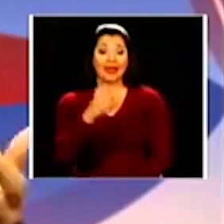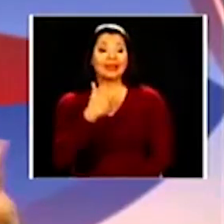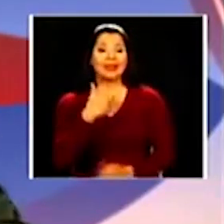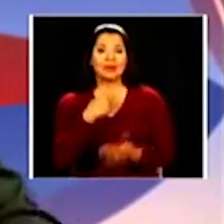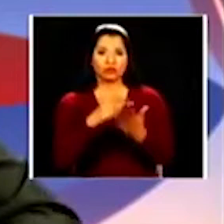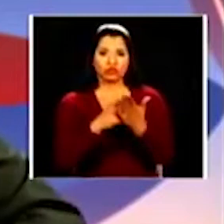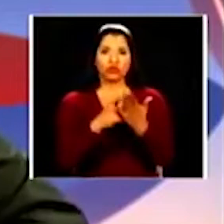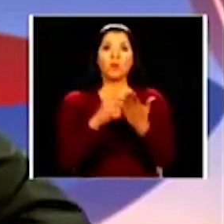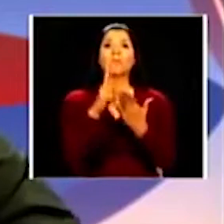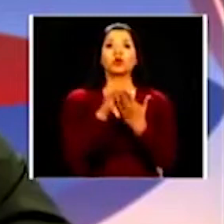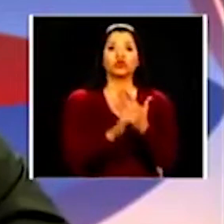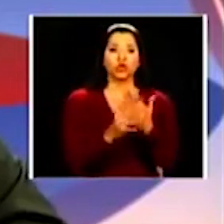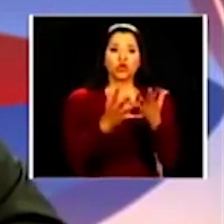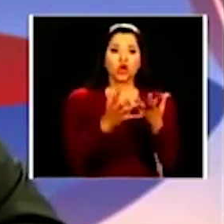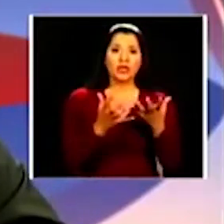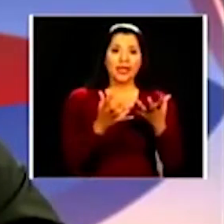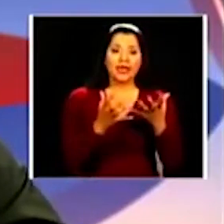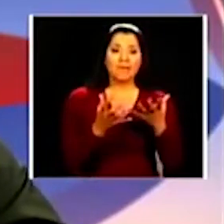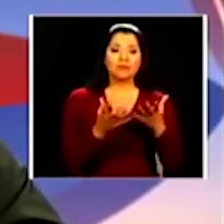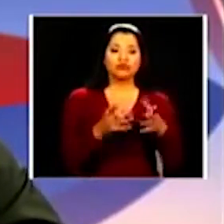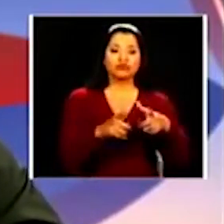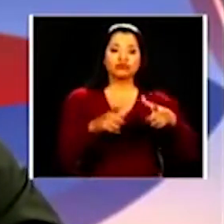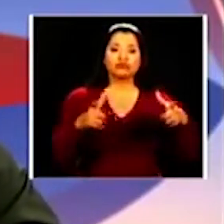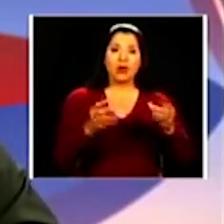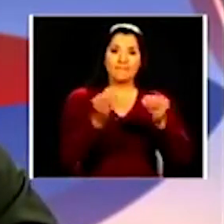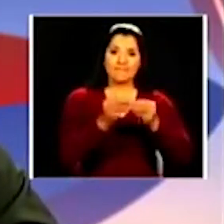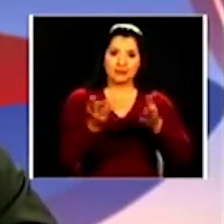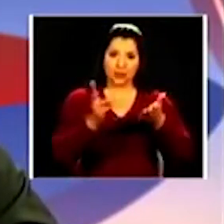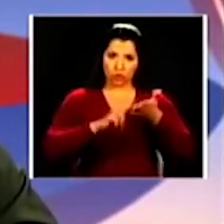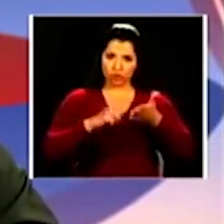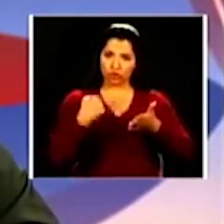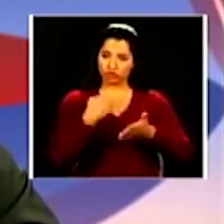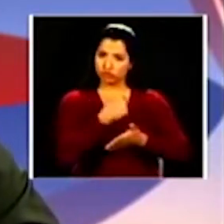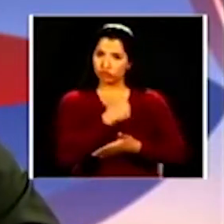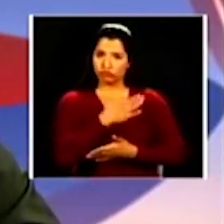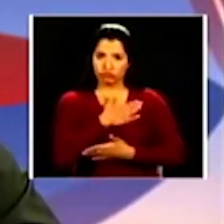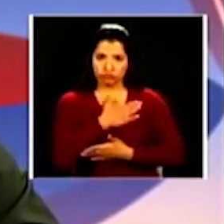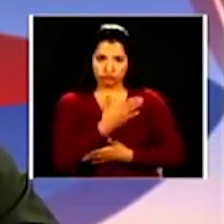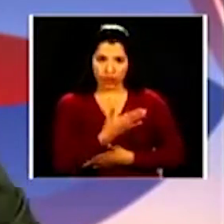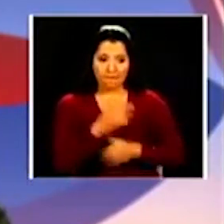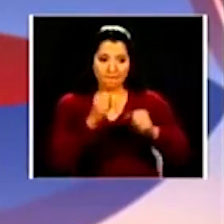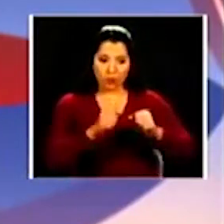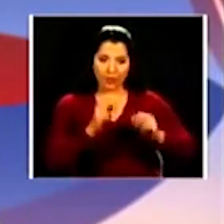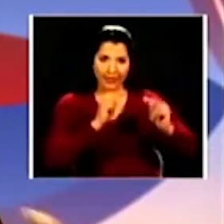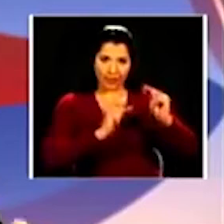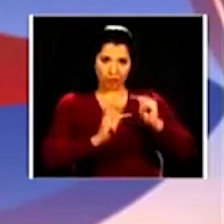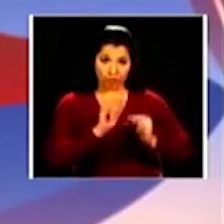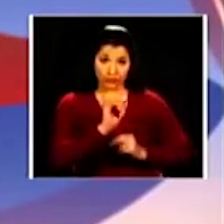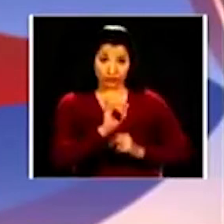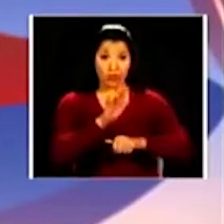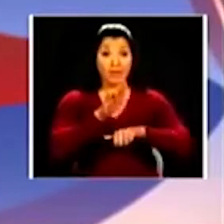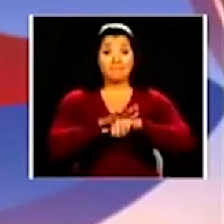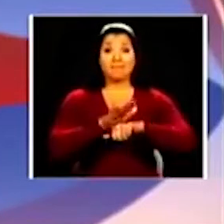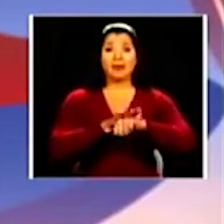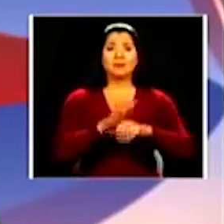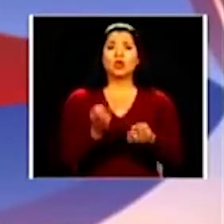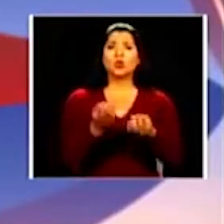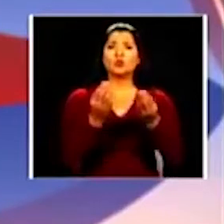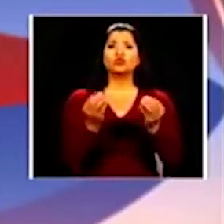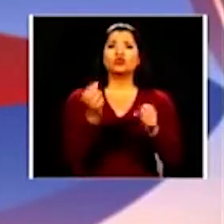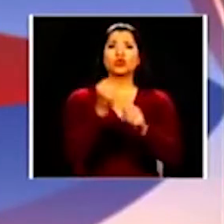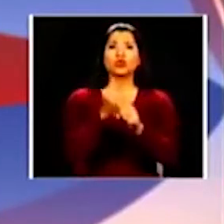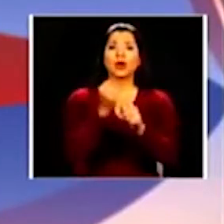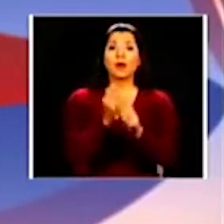y desde Restauración Nacional ya hemos dicho estar completamente dispuestos a entrar en esa negociación. Eso va a generar muchísimo empleo en